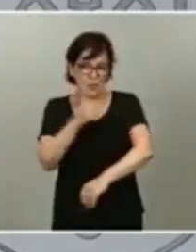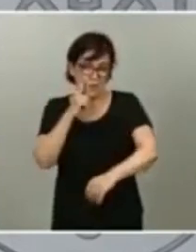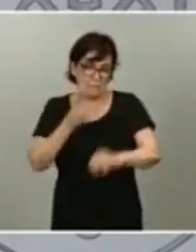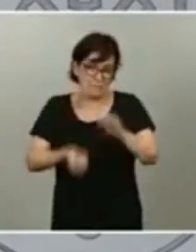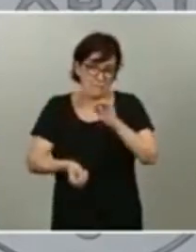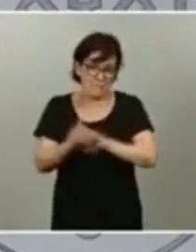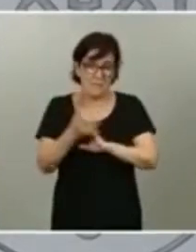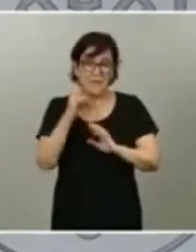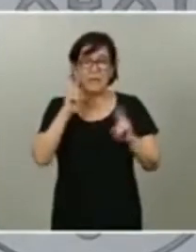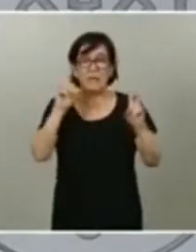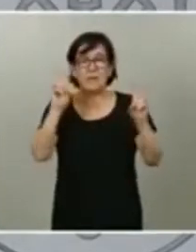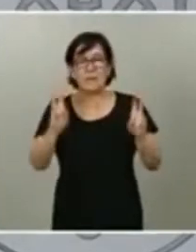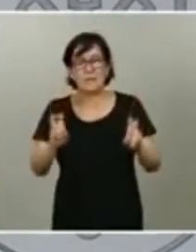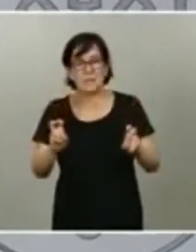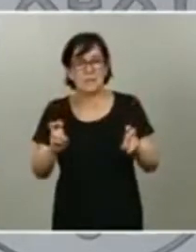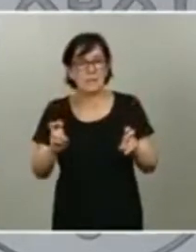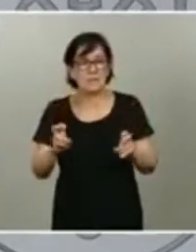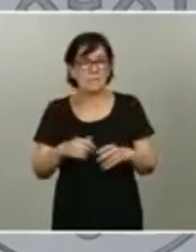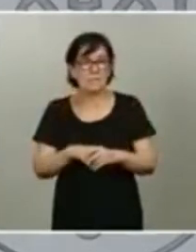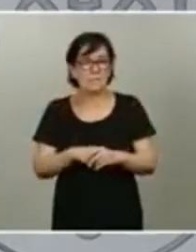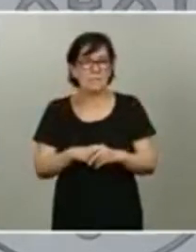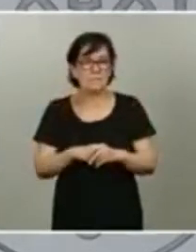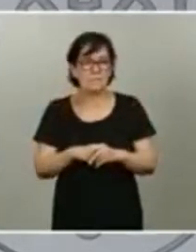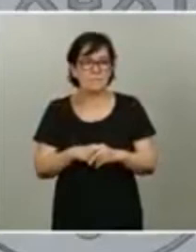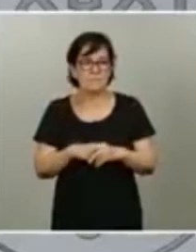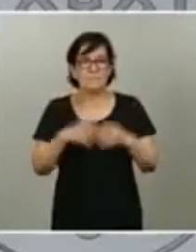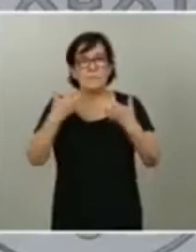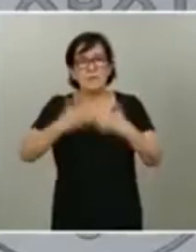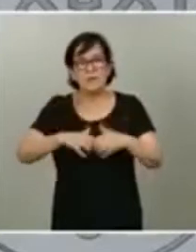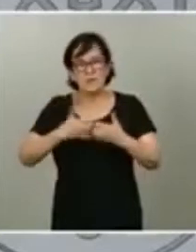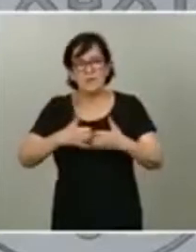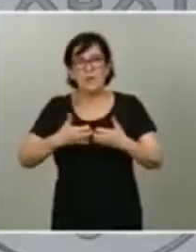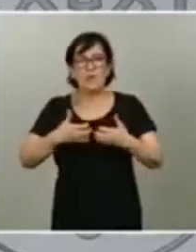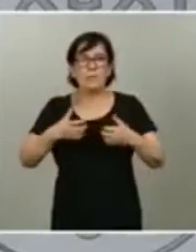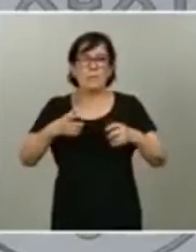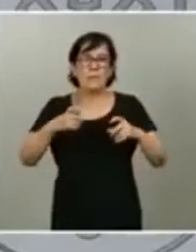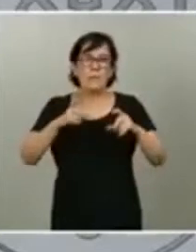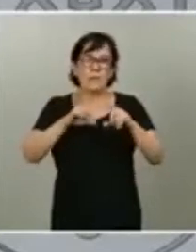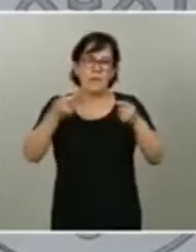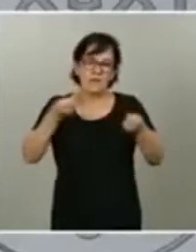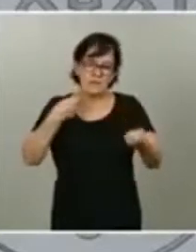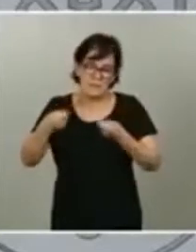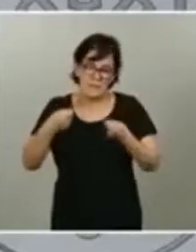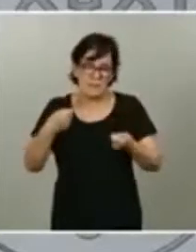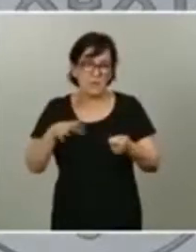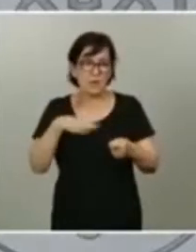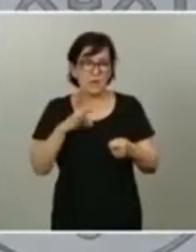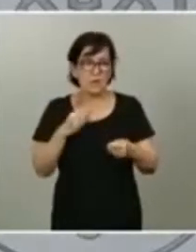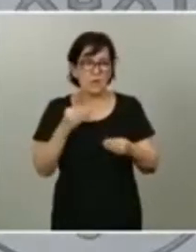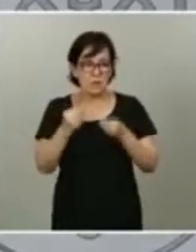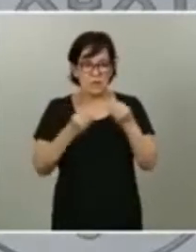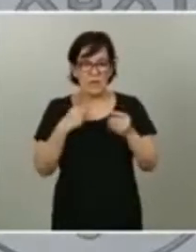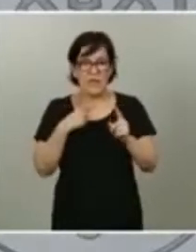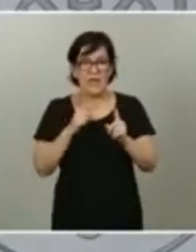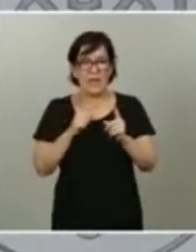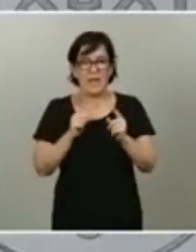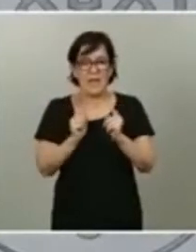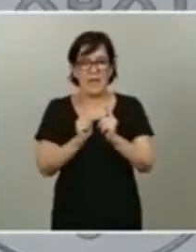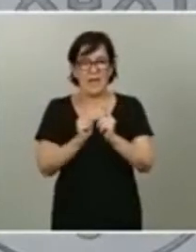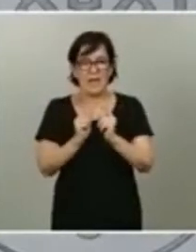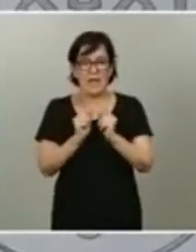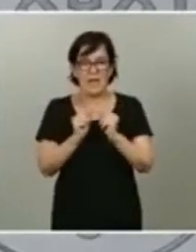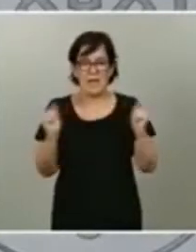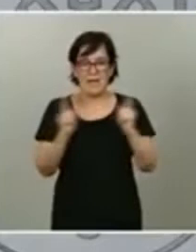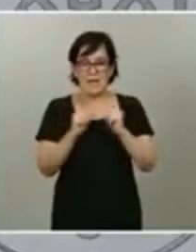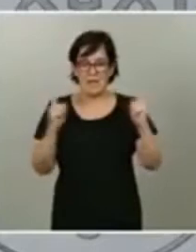tienen que ver con el funcionamiento de los negocios de la capacidad de que guardemos esa distancia a la hora de hacer nuestras compras